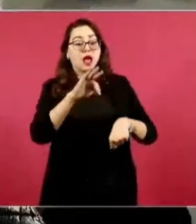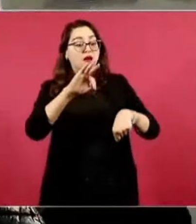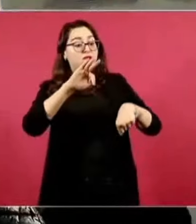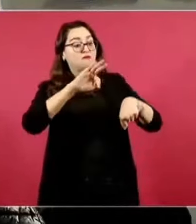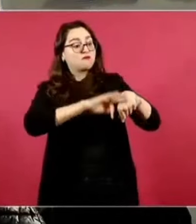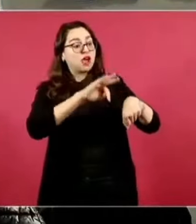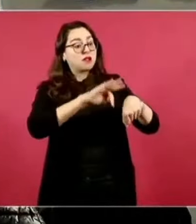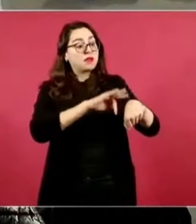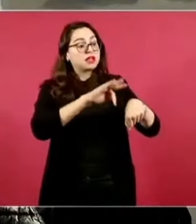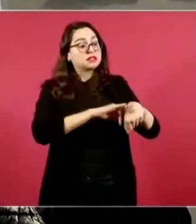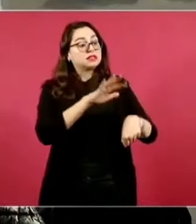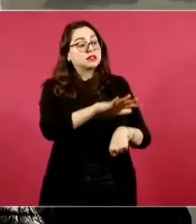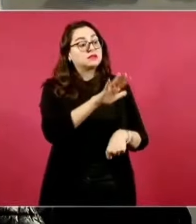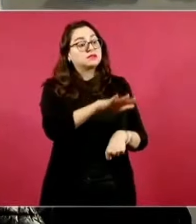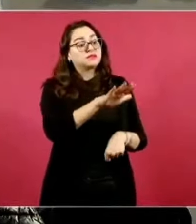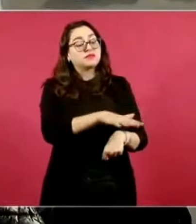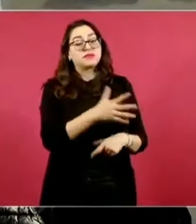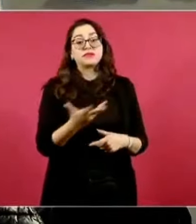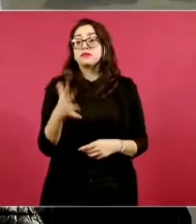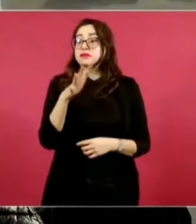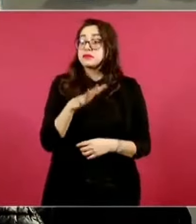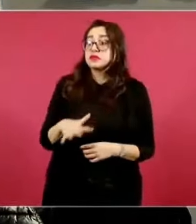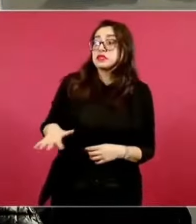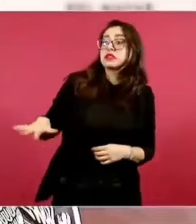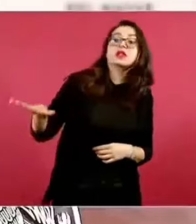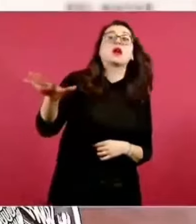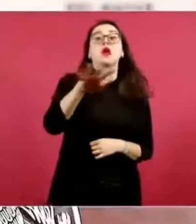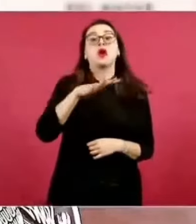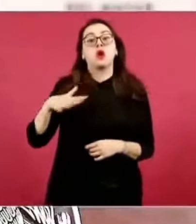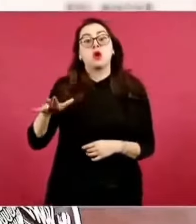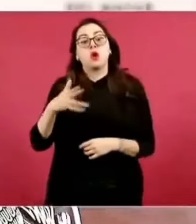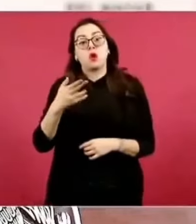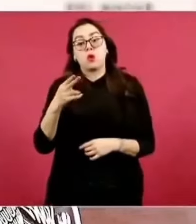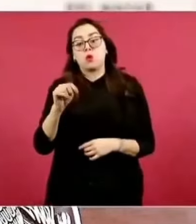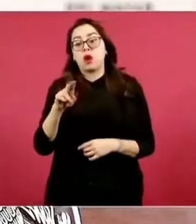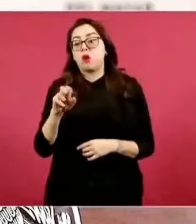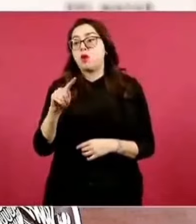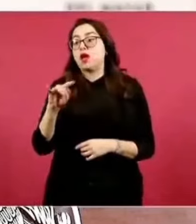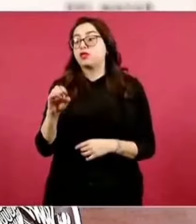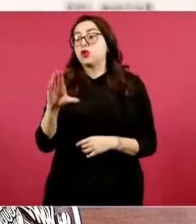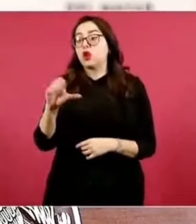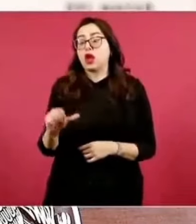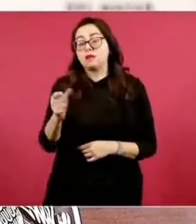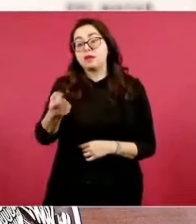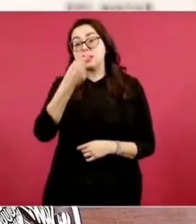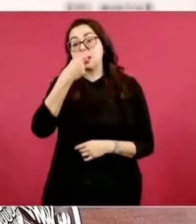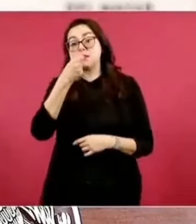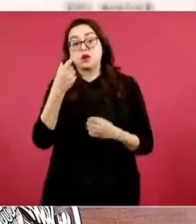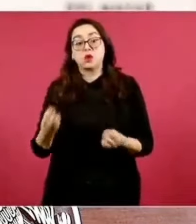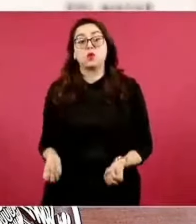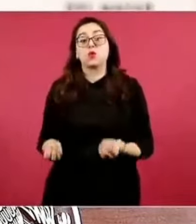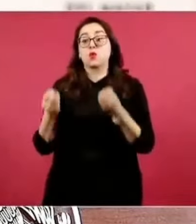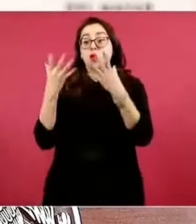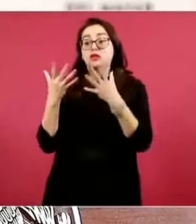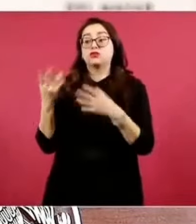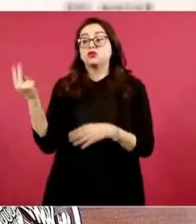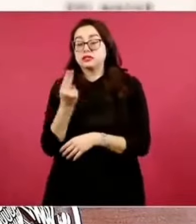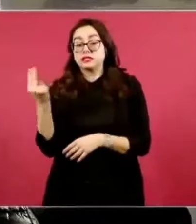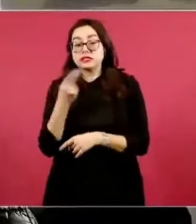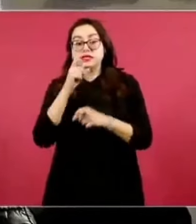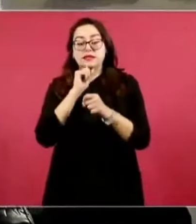huetoca no solamente la parte de la Mega farmacia sino lo que ustedes también pudieron ver en la visita el Cedis el centro